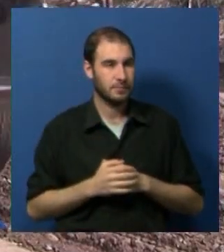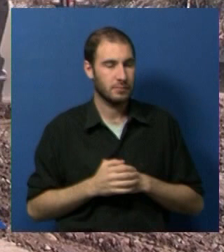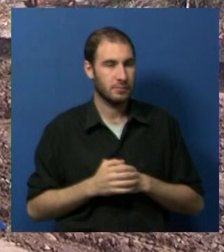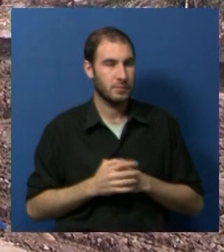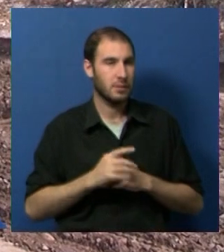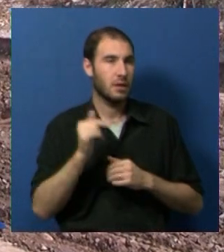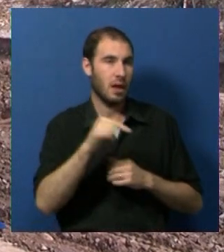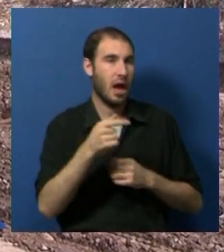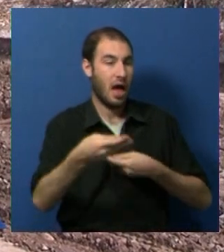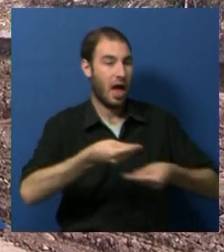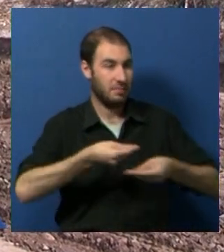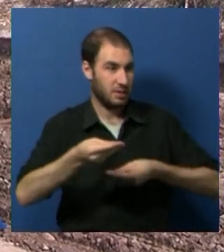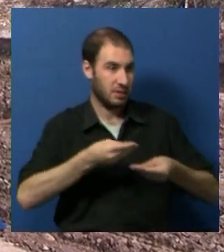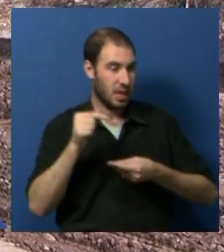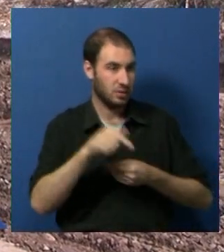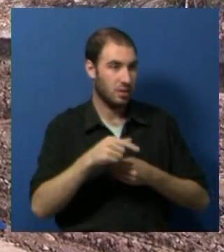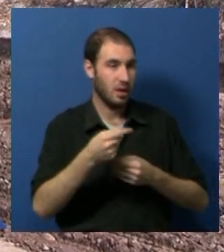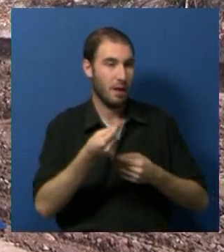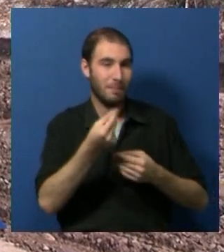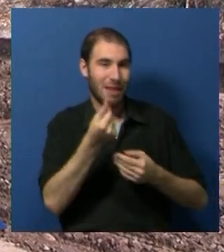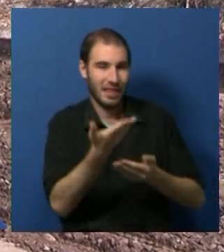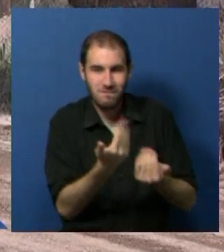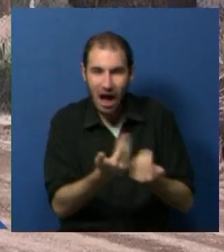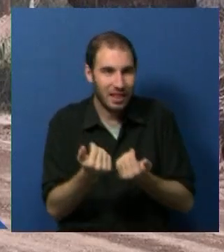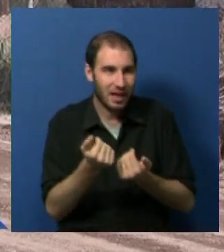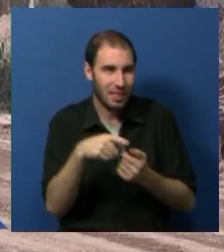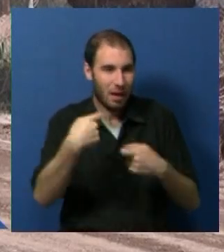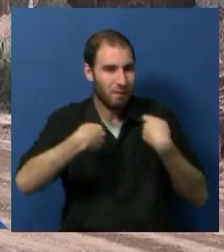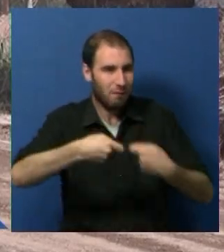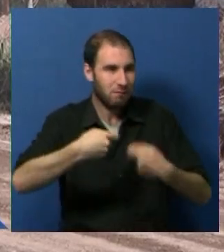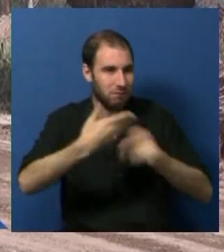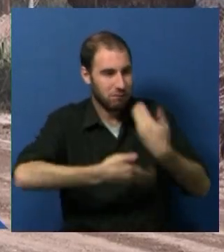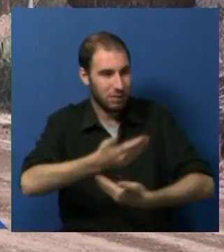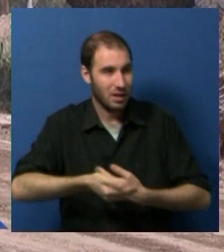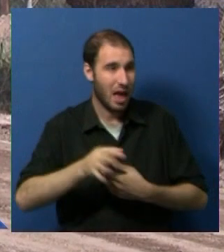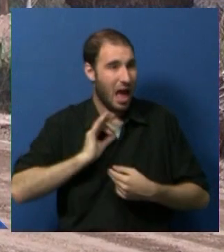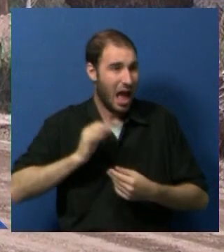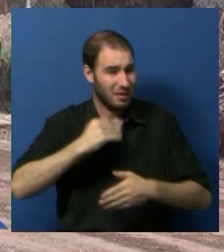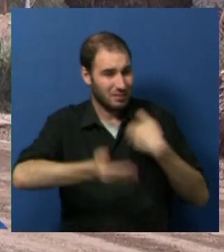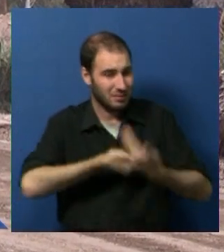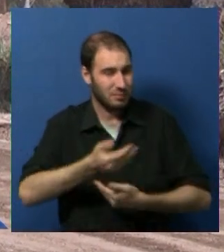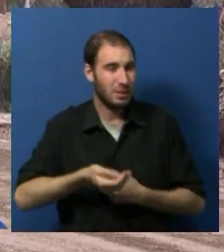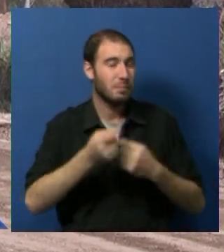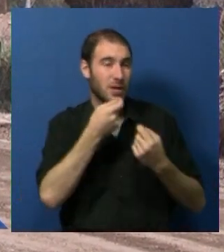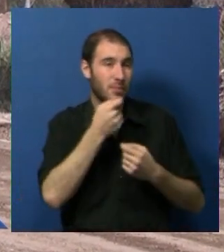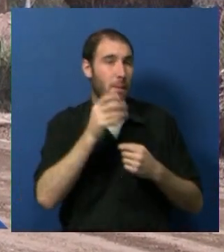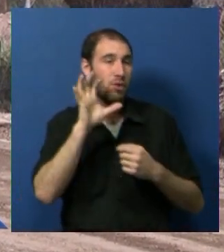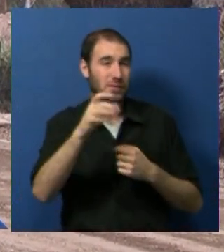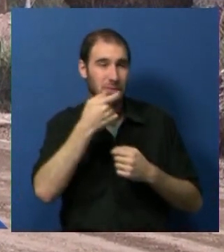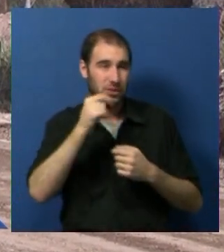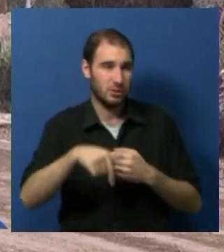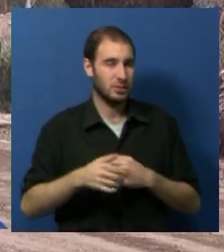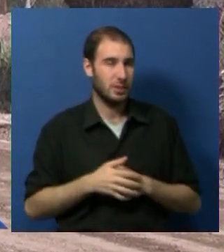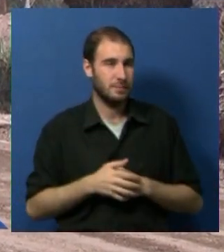tiene en su administración un déficit fiscal, este déficit se financia de alguna manera todos los años, como se financia en la provincia de